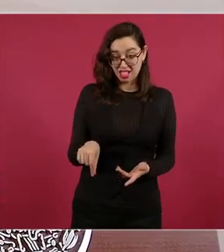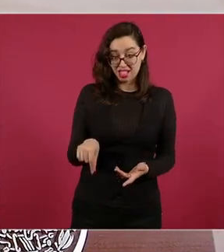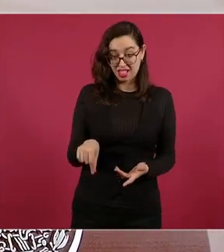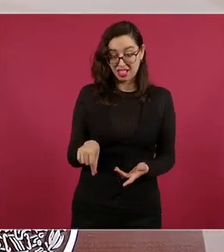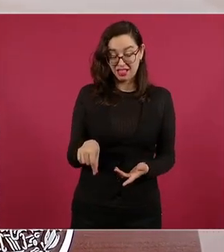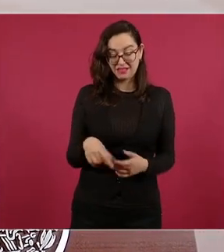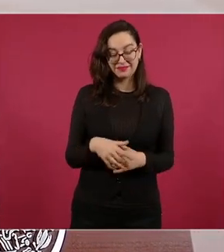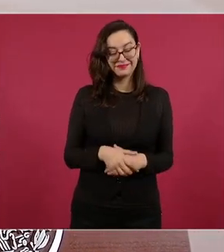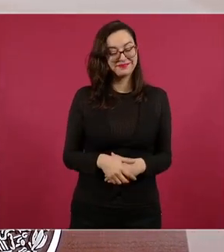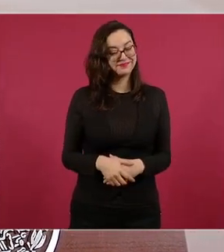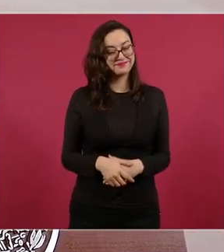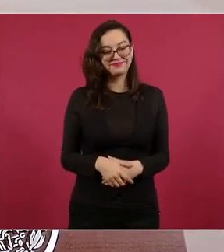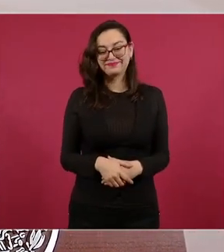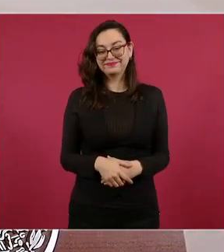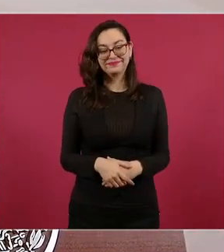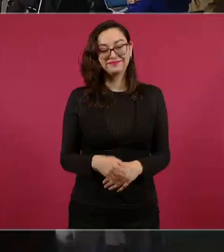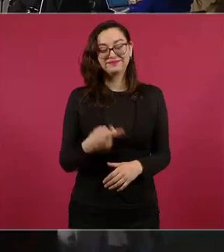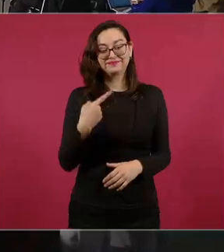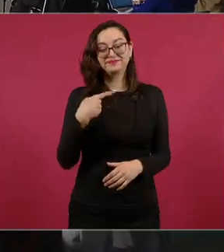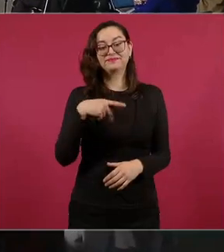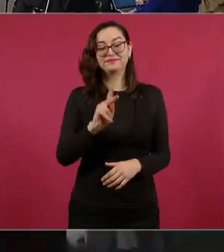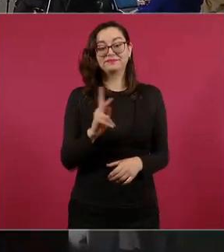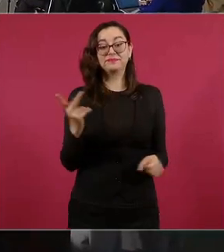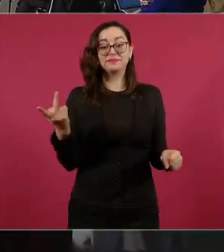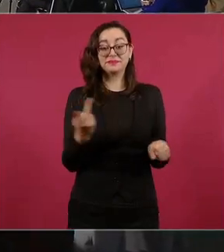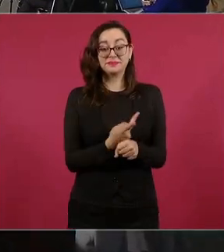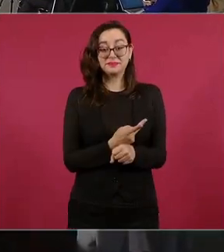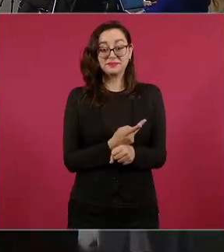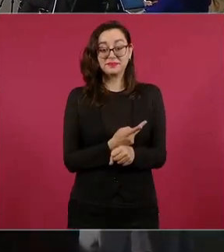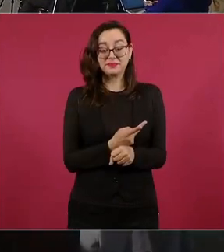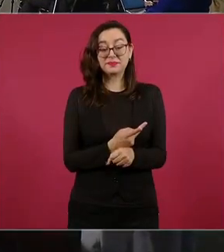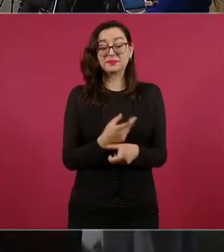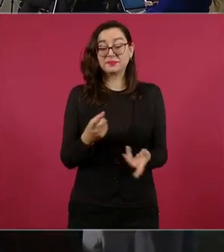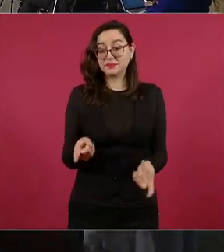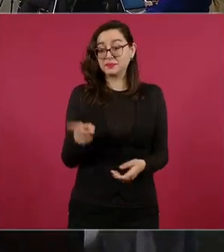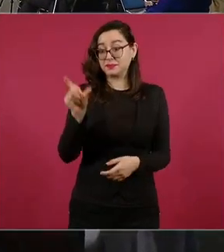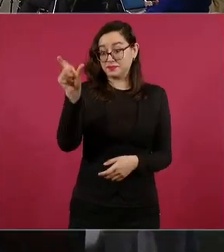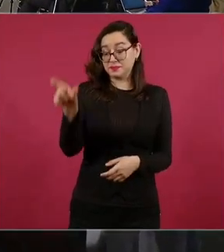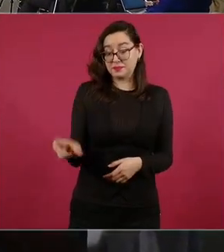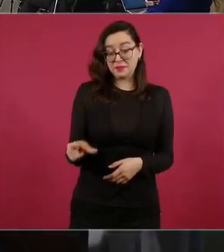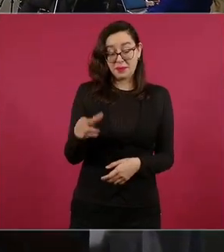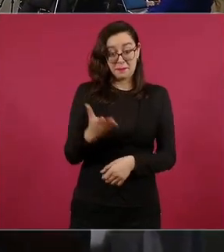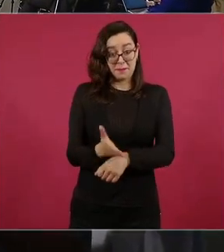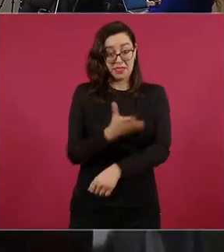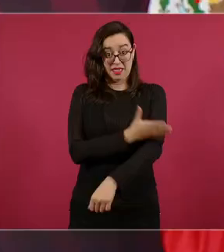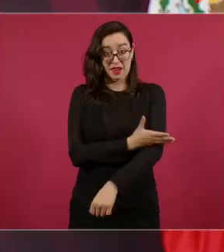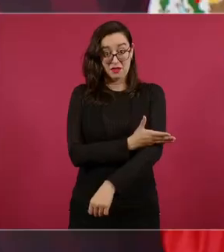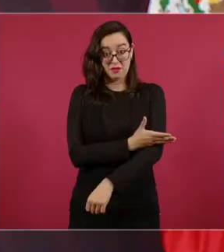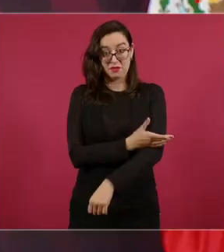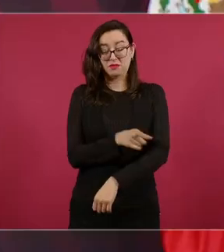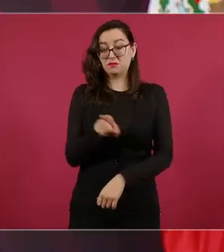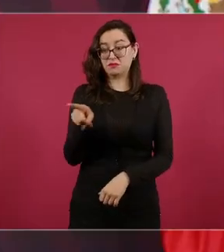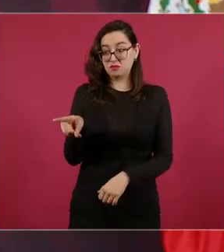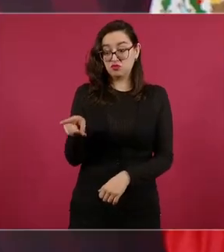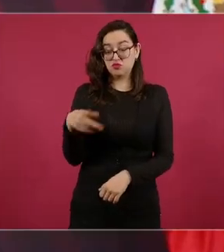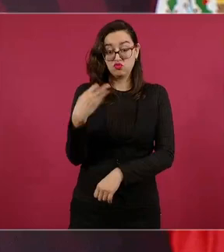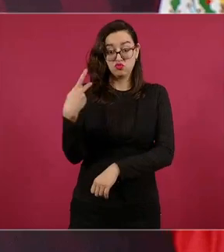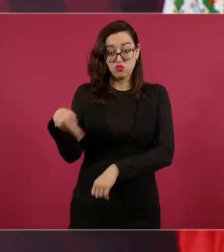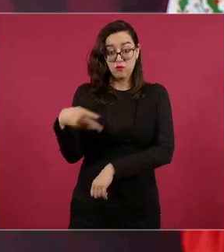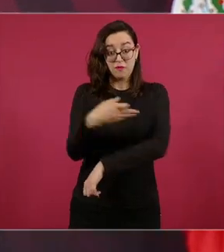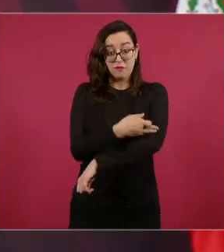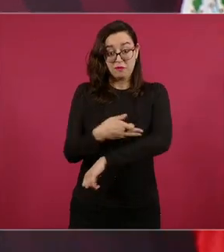prevalece el prejuicio de que Madero, miembro de una familia rica, empresario